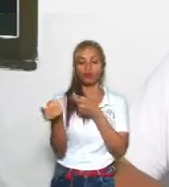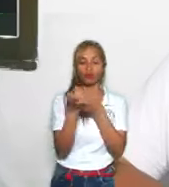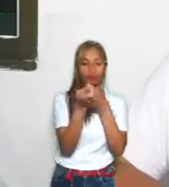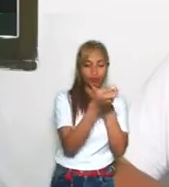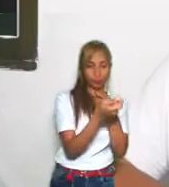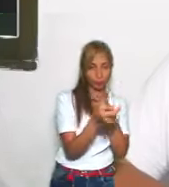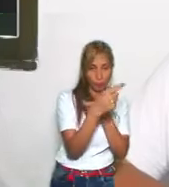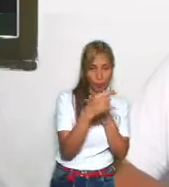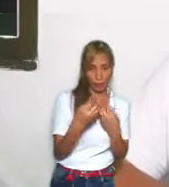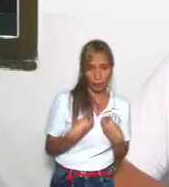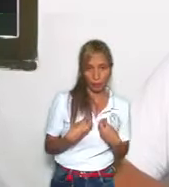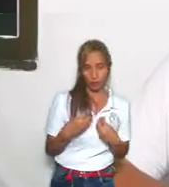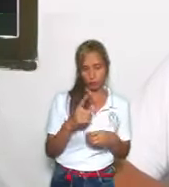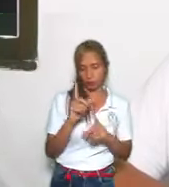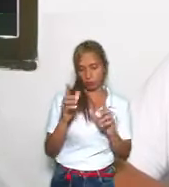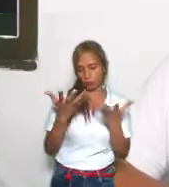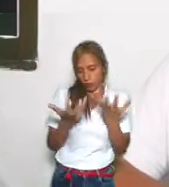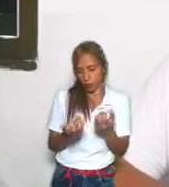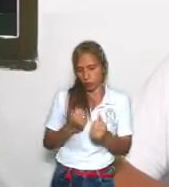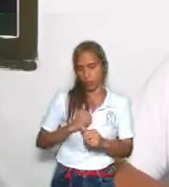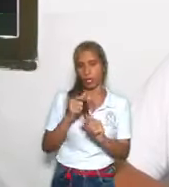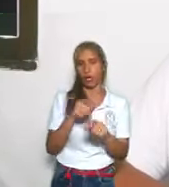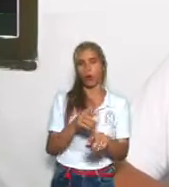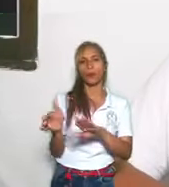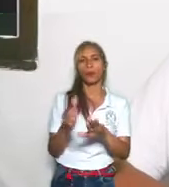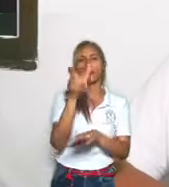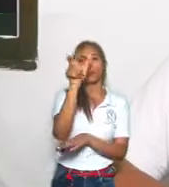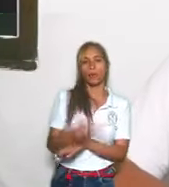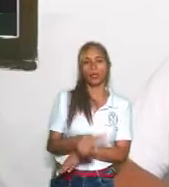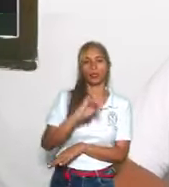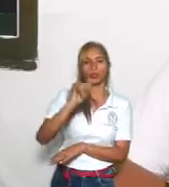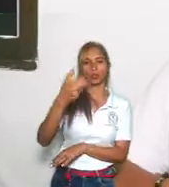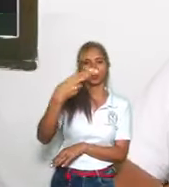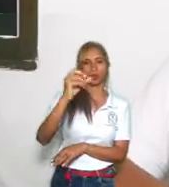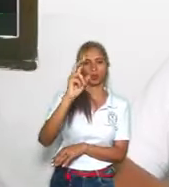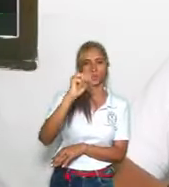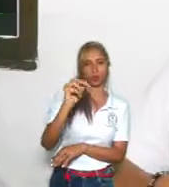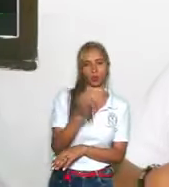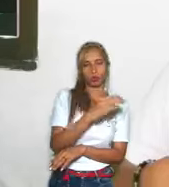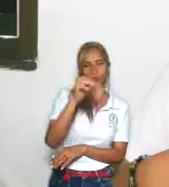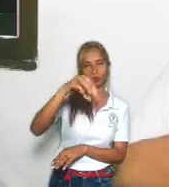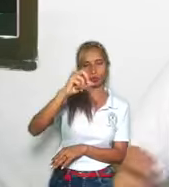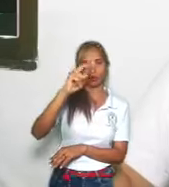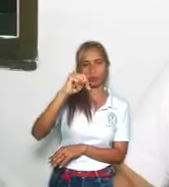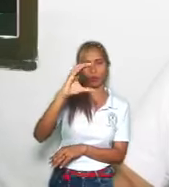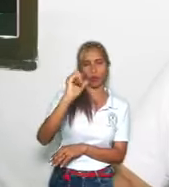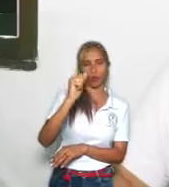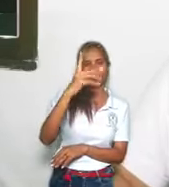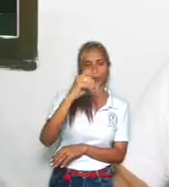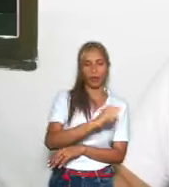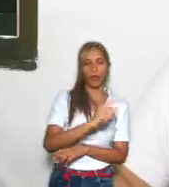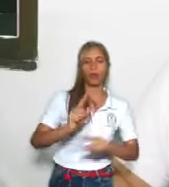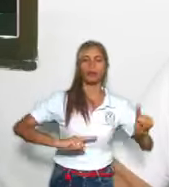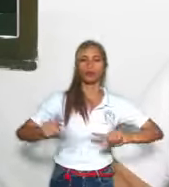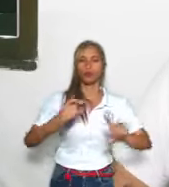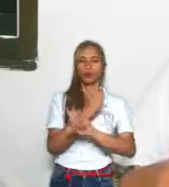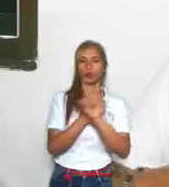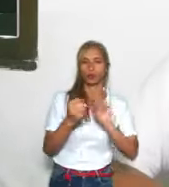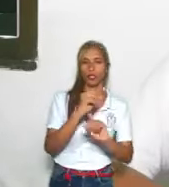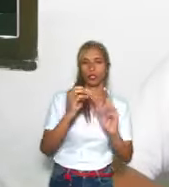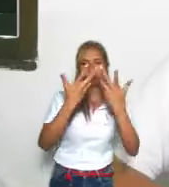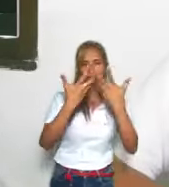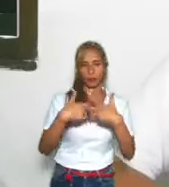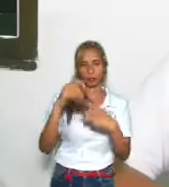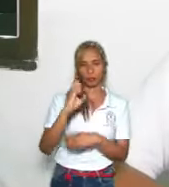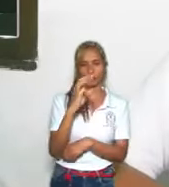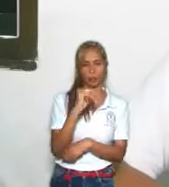Joan David Moncada, él es gestor social de EMCA, que nos cuente en qué consiste esta jornada en la cual se encuentran y cuál es el